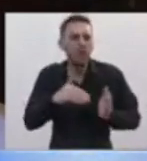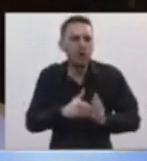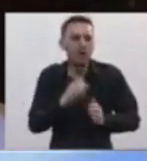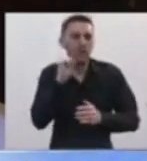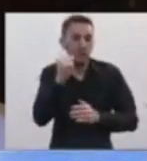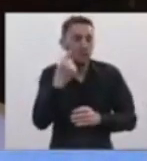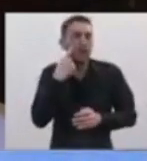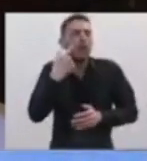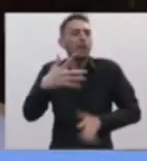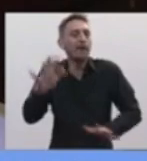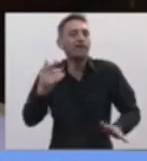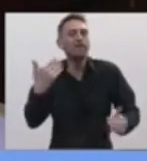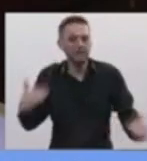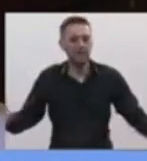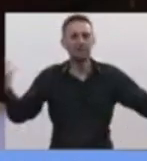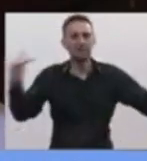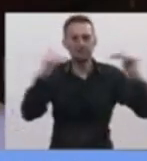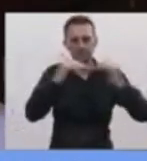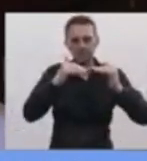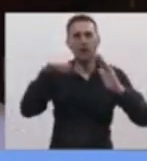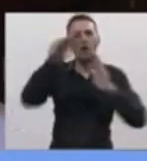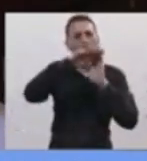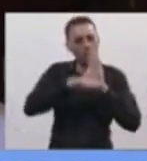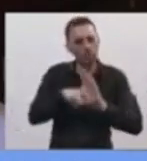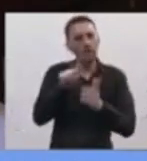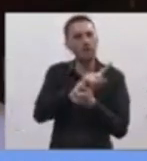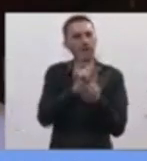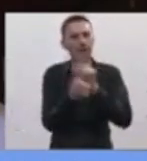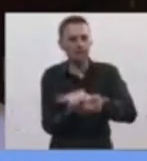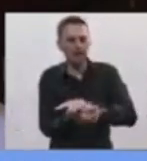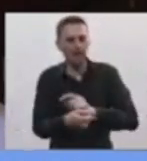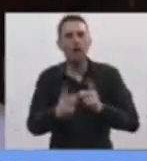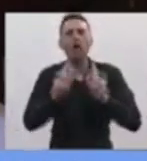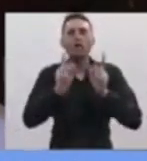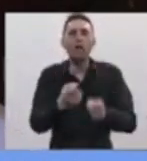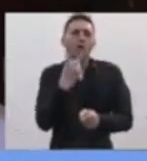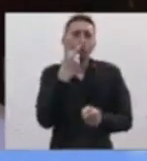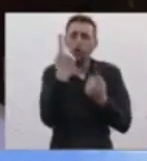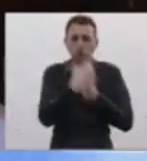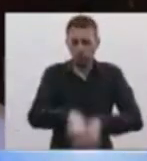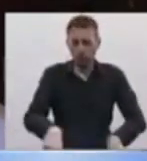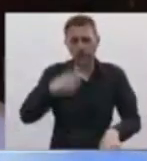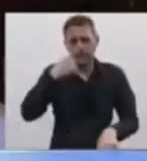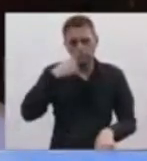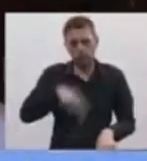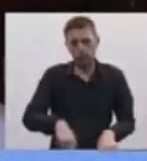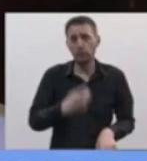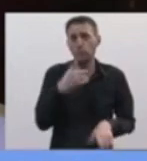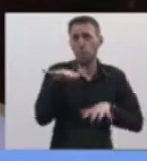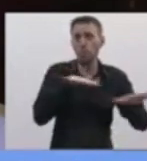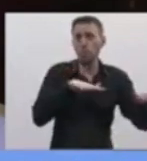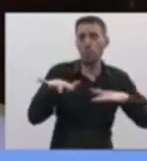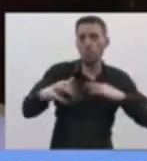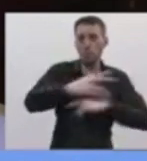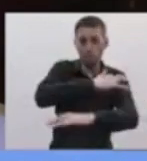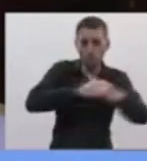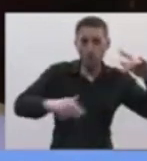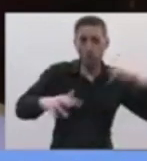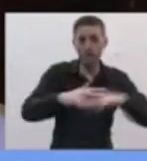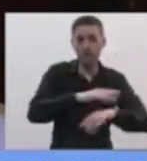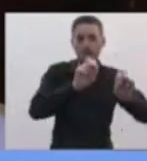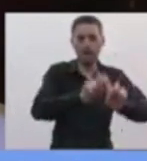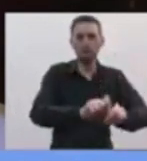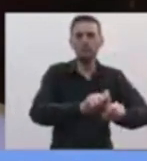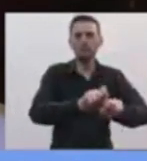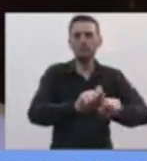el programa monetario y el programa cambiario y cierro con dos cosas la movilidad que acabamos de tener un power